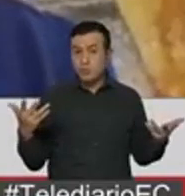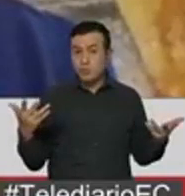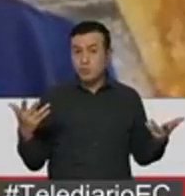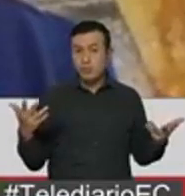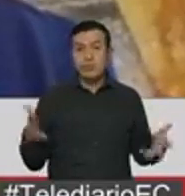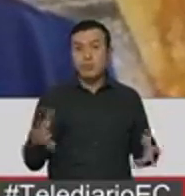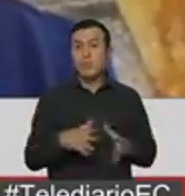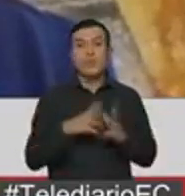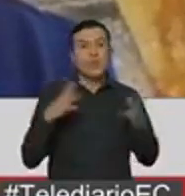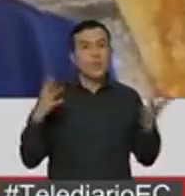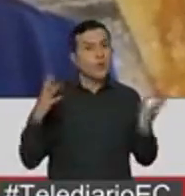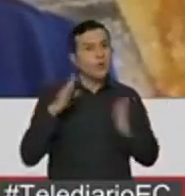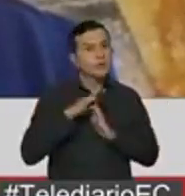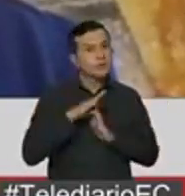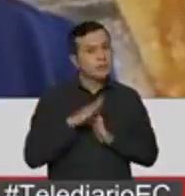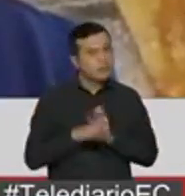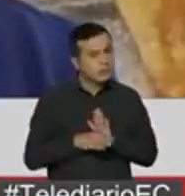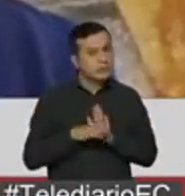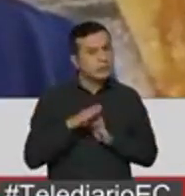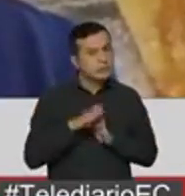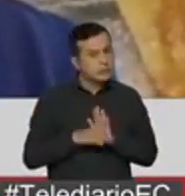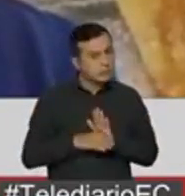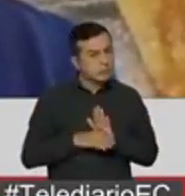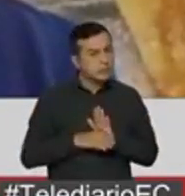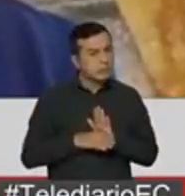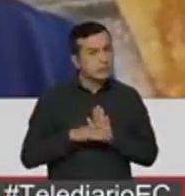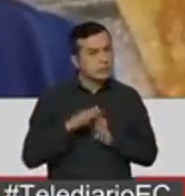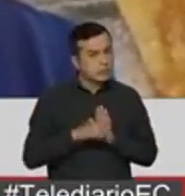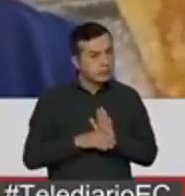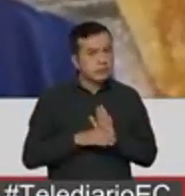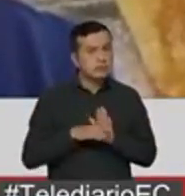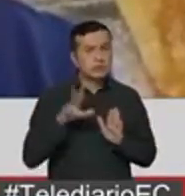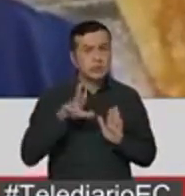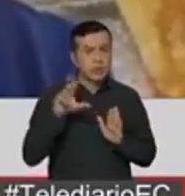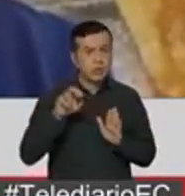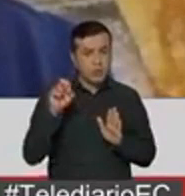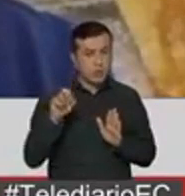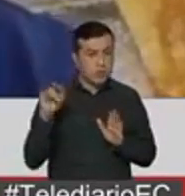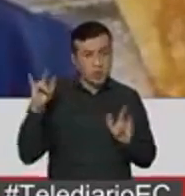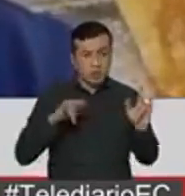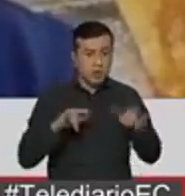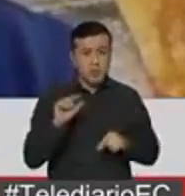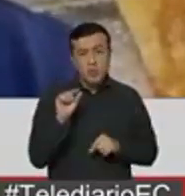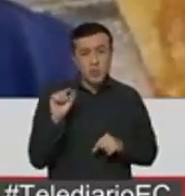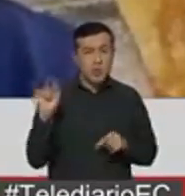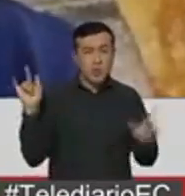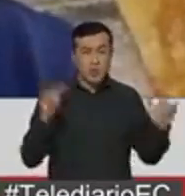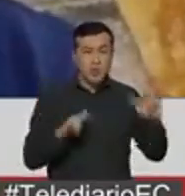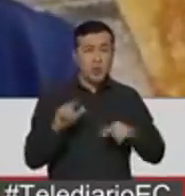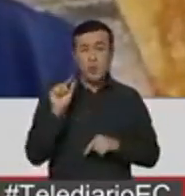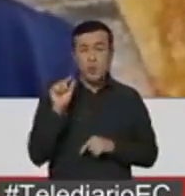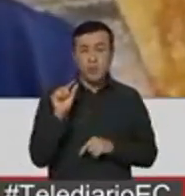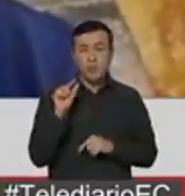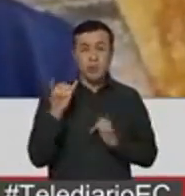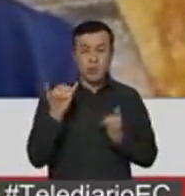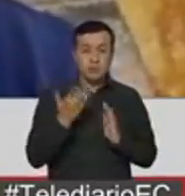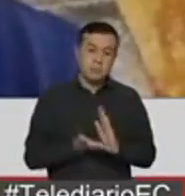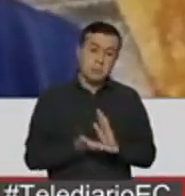Está muy reducida la oferta que nos dan al 30% de nuestras frecuencias normales. Ahora con